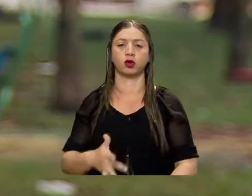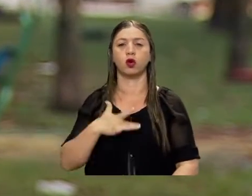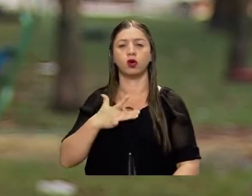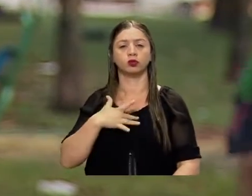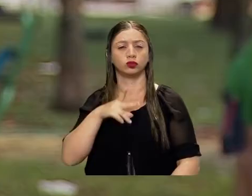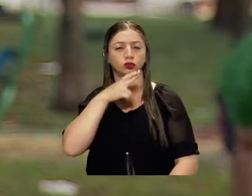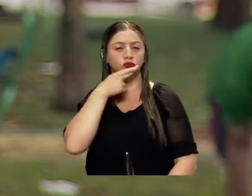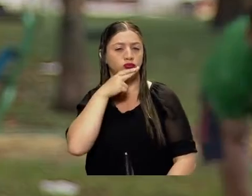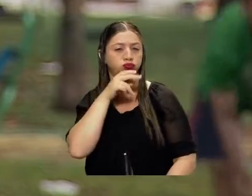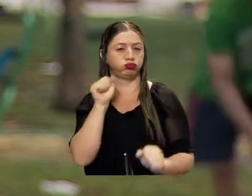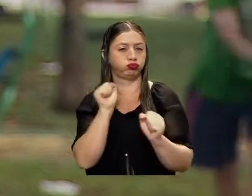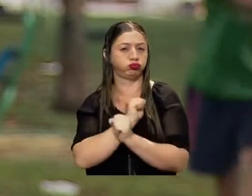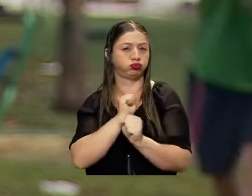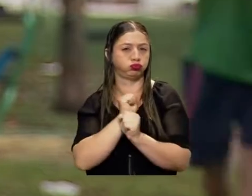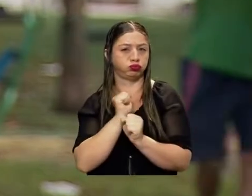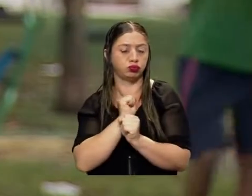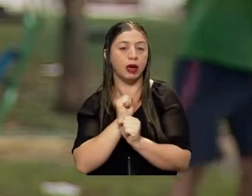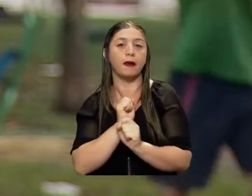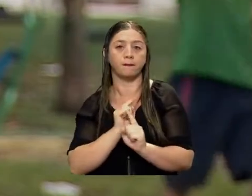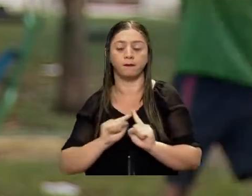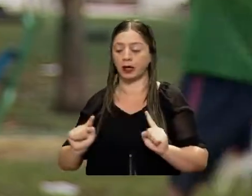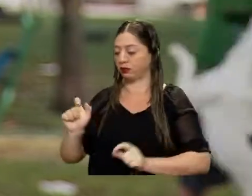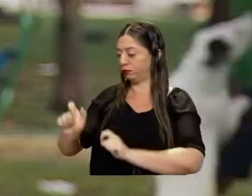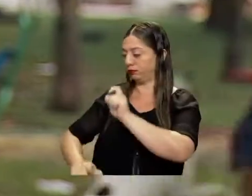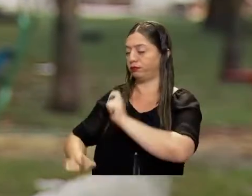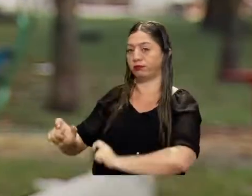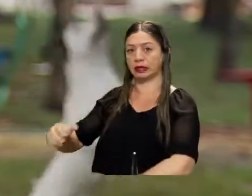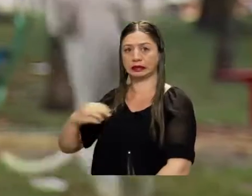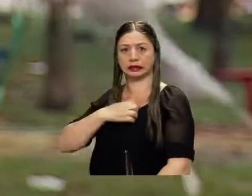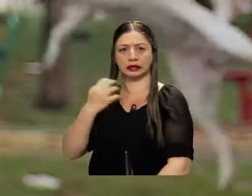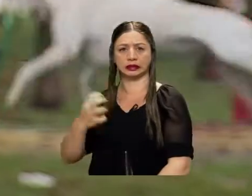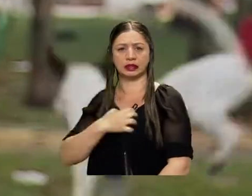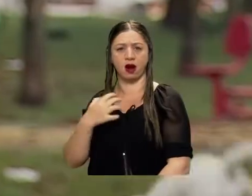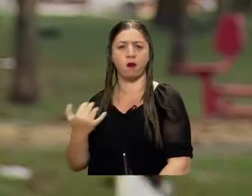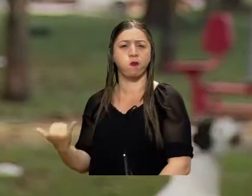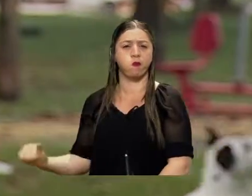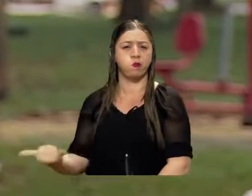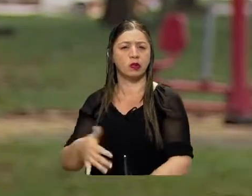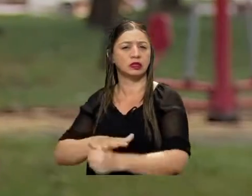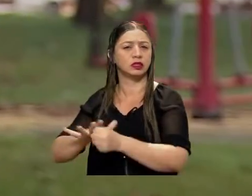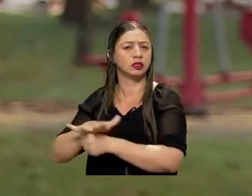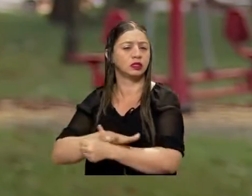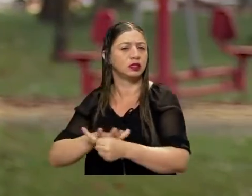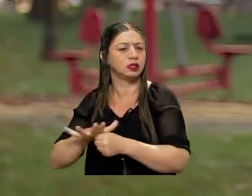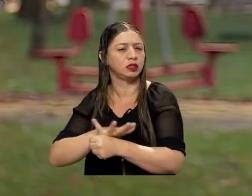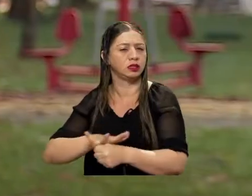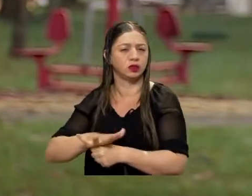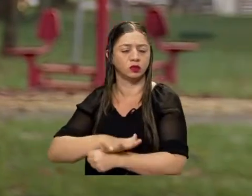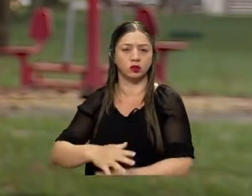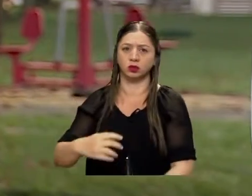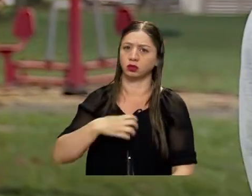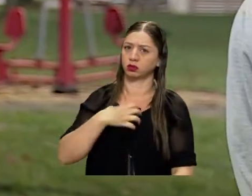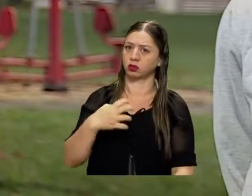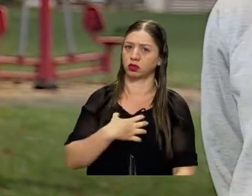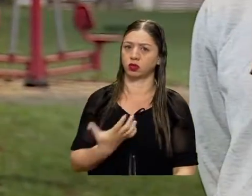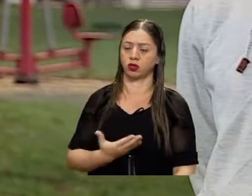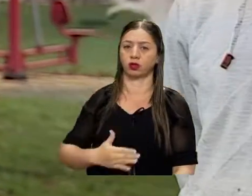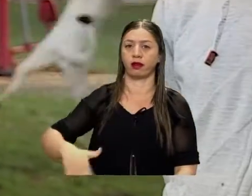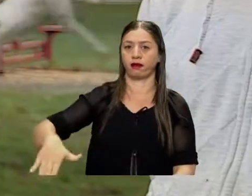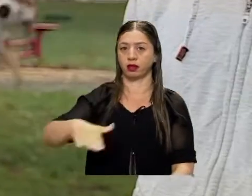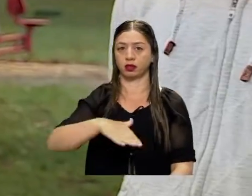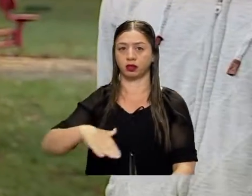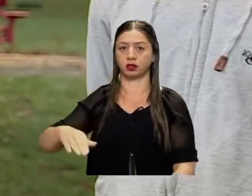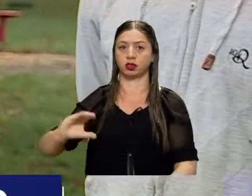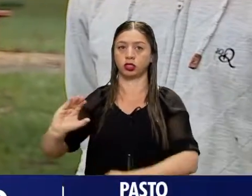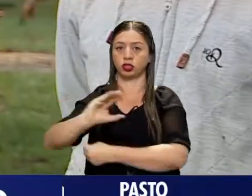poco frío pero con la comunidad denunciando en situaciones que los aquejan precisamente estamos en el barrio ciudad 2000